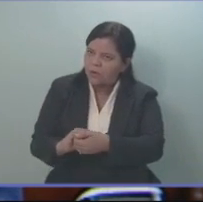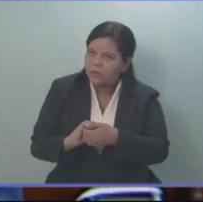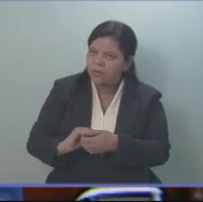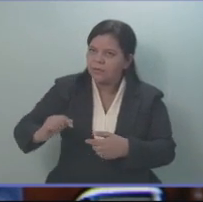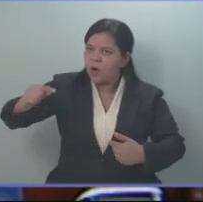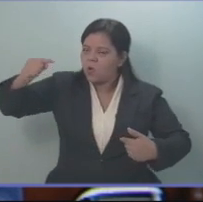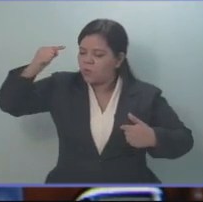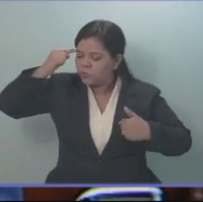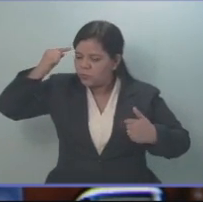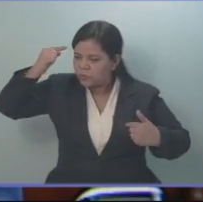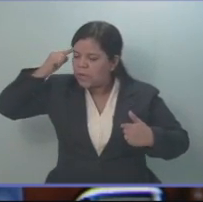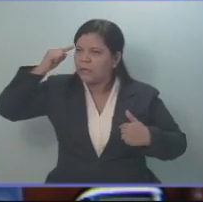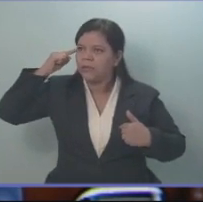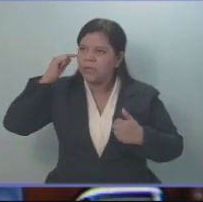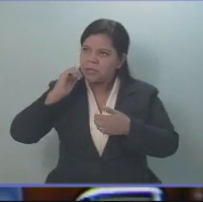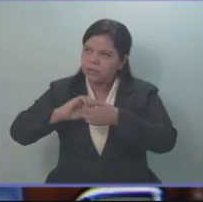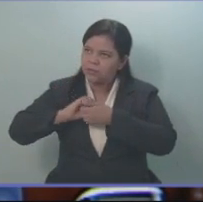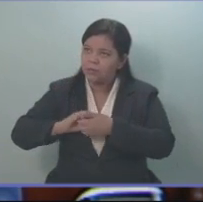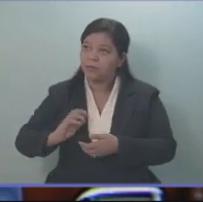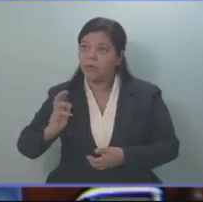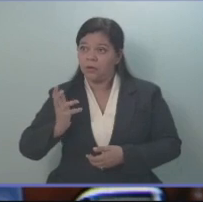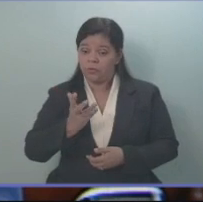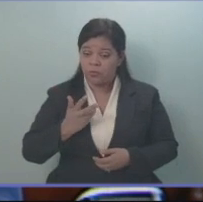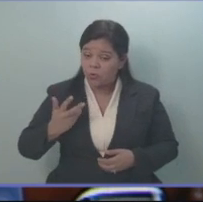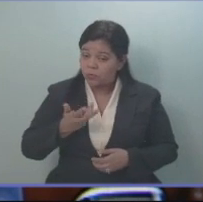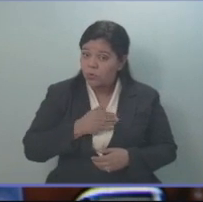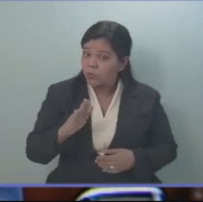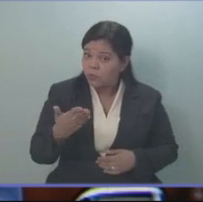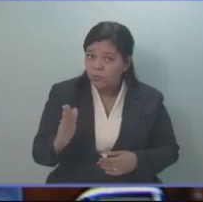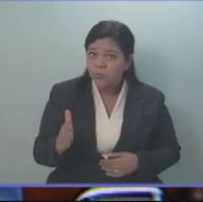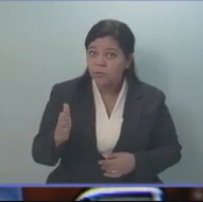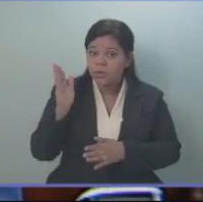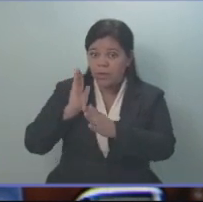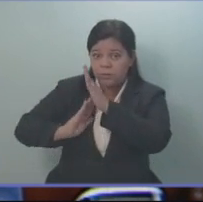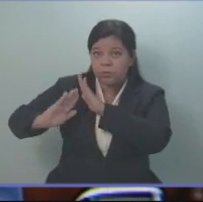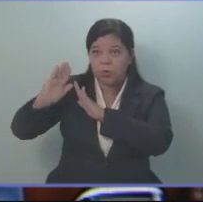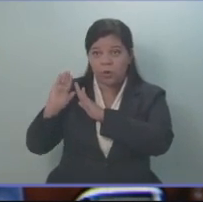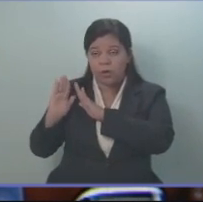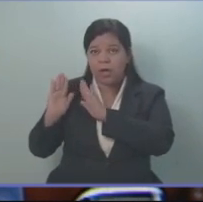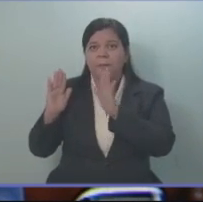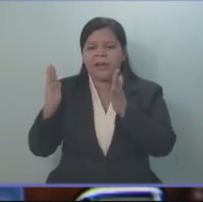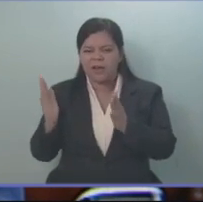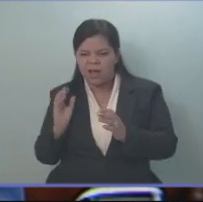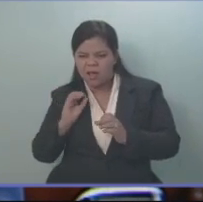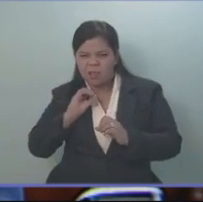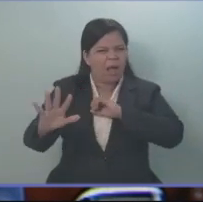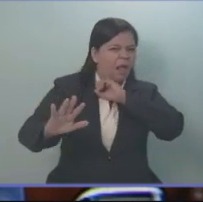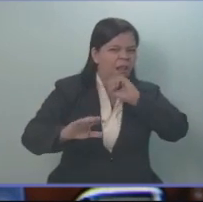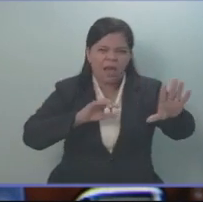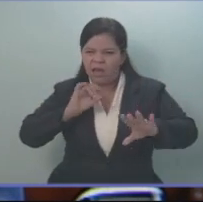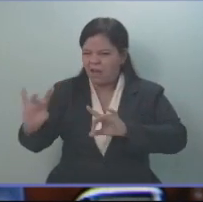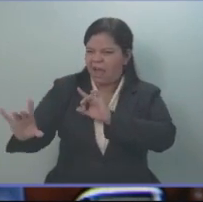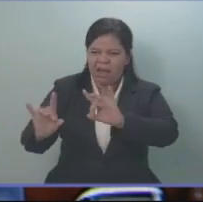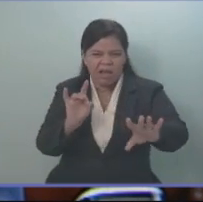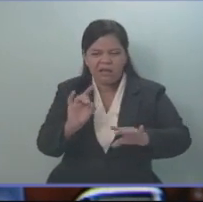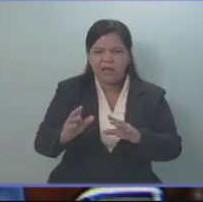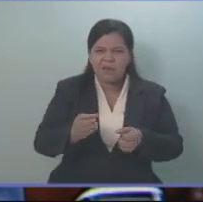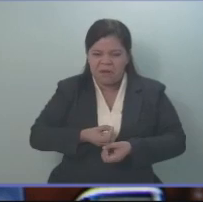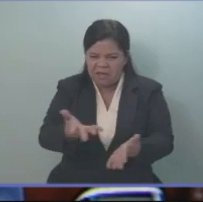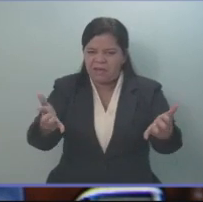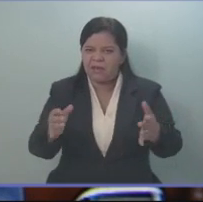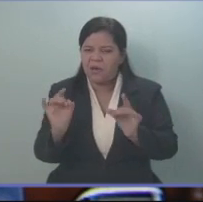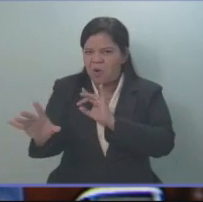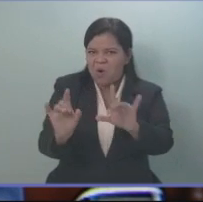unidas. Pero cuando usamos la historia para repartir odio, culpas y